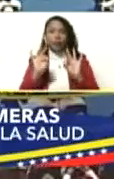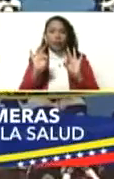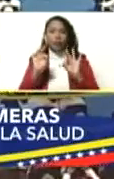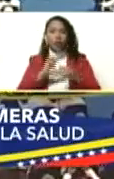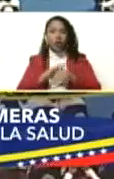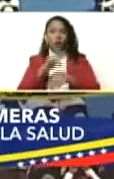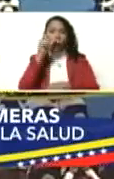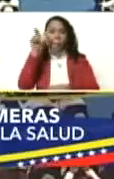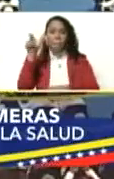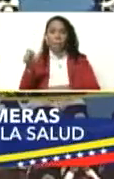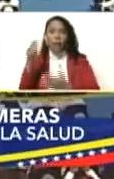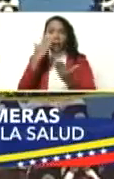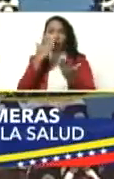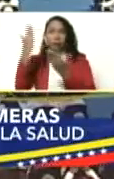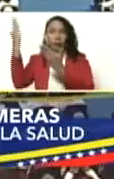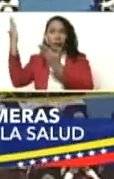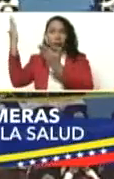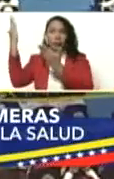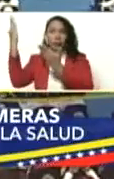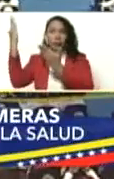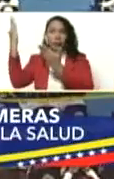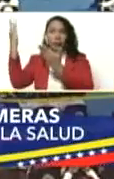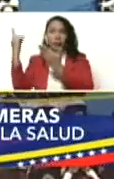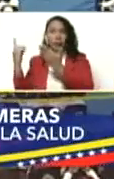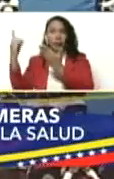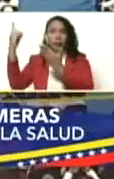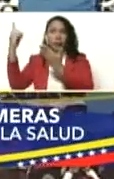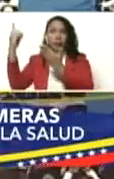doctor Rodolfo Valentín Palma Figuera.